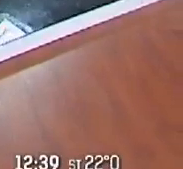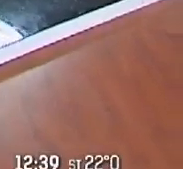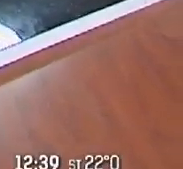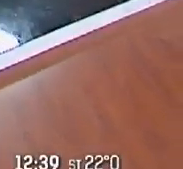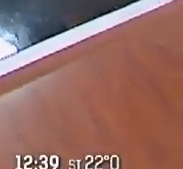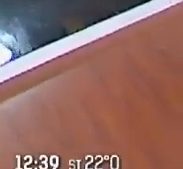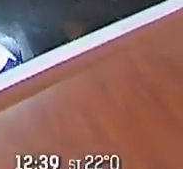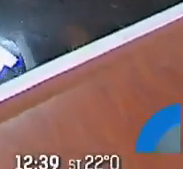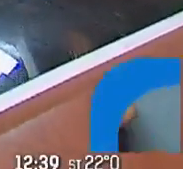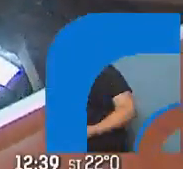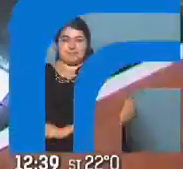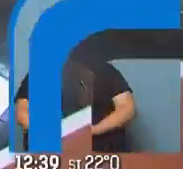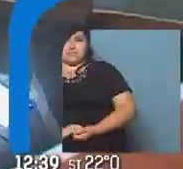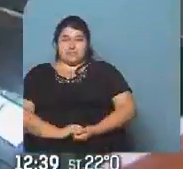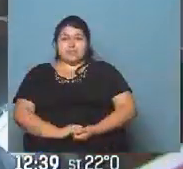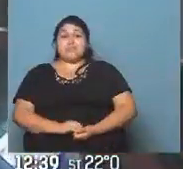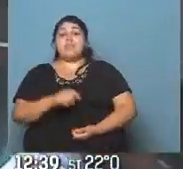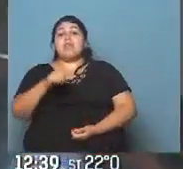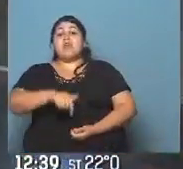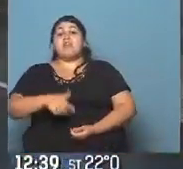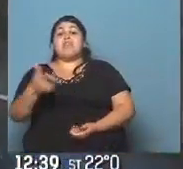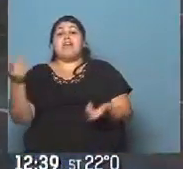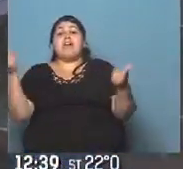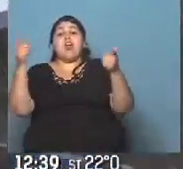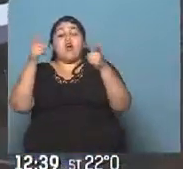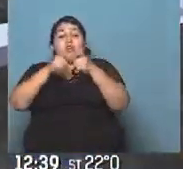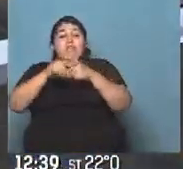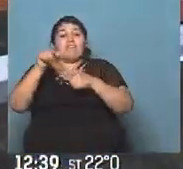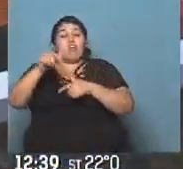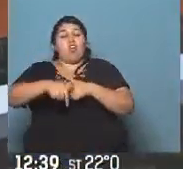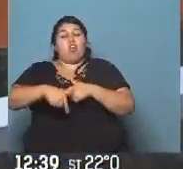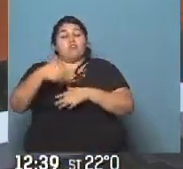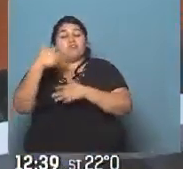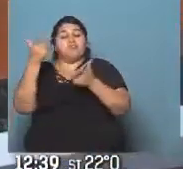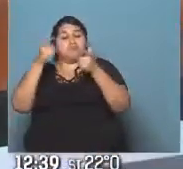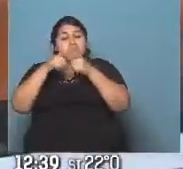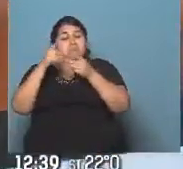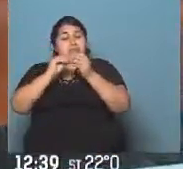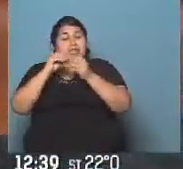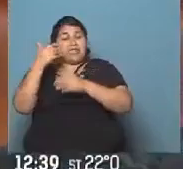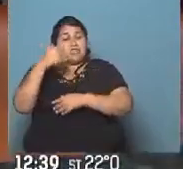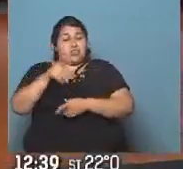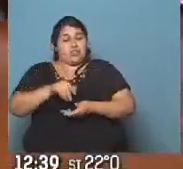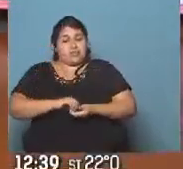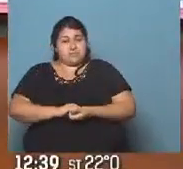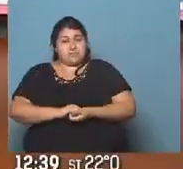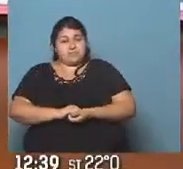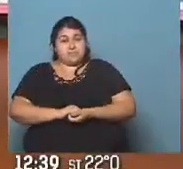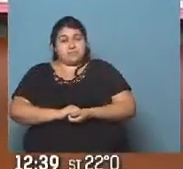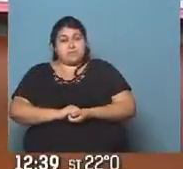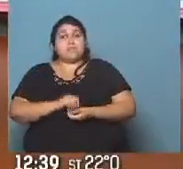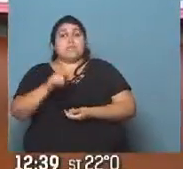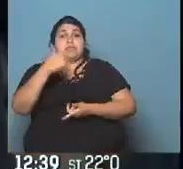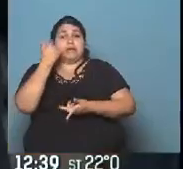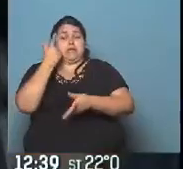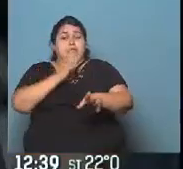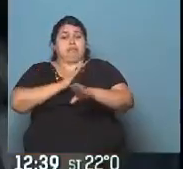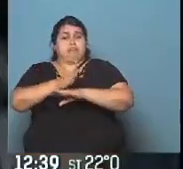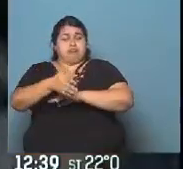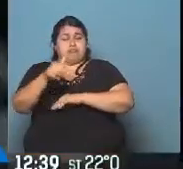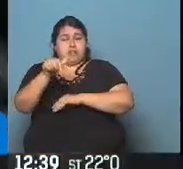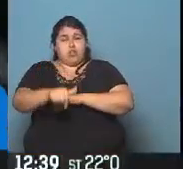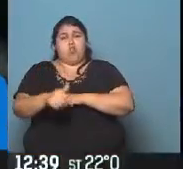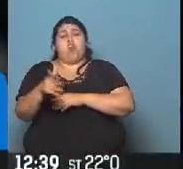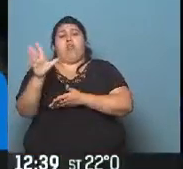aquí estamos nuevamente volvemos al congreso a sesiones extraordinarias fernando adelante están ingresando ya los diputados